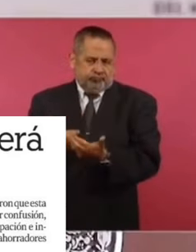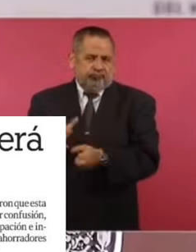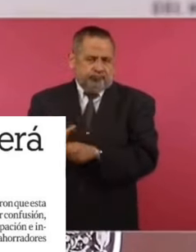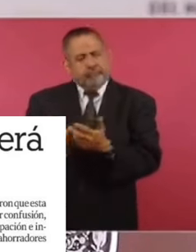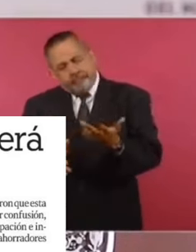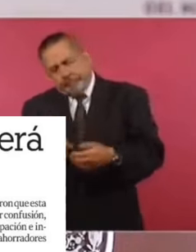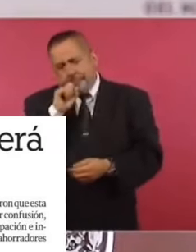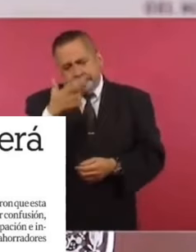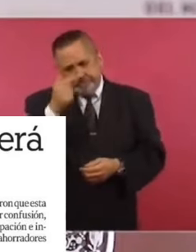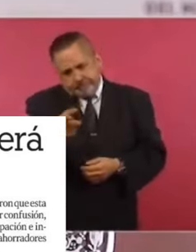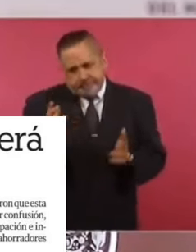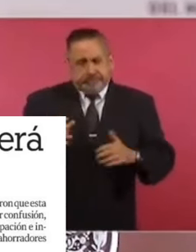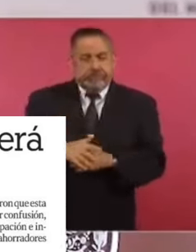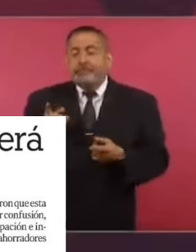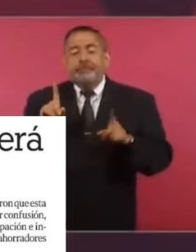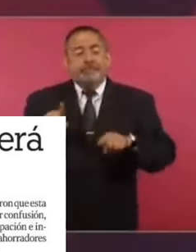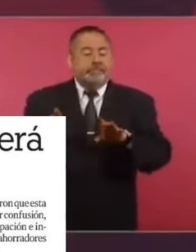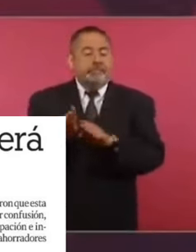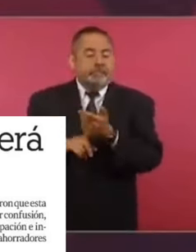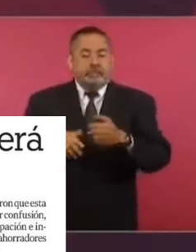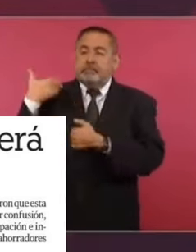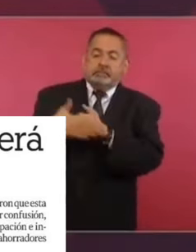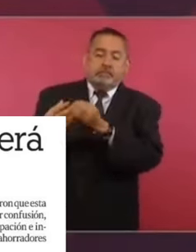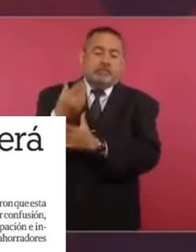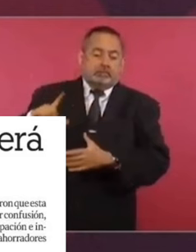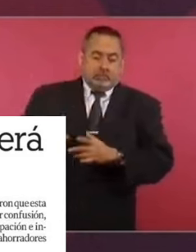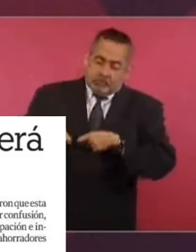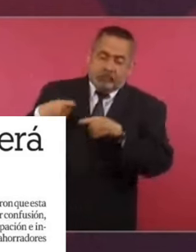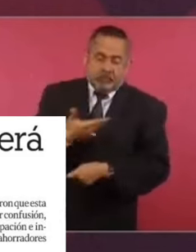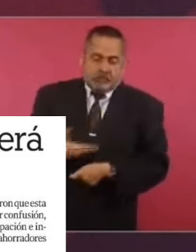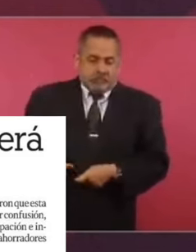eso también, sí, tienes razón, va a depender del nuevo gobierno,